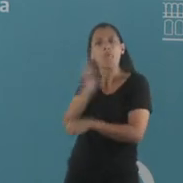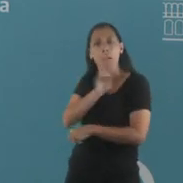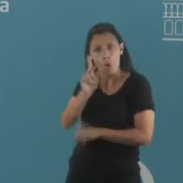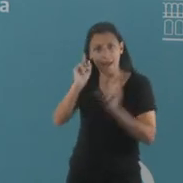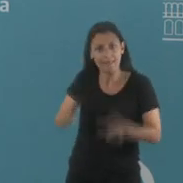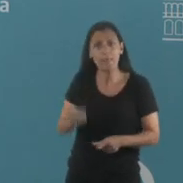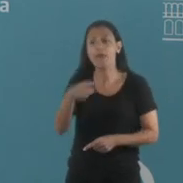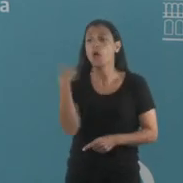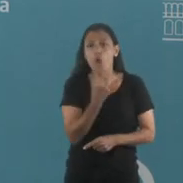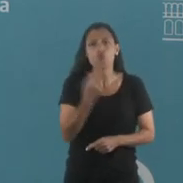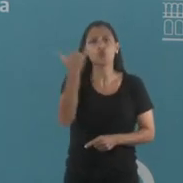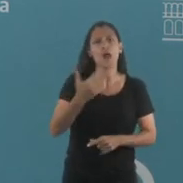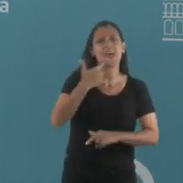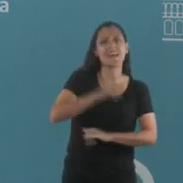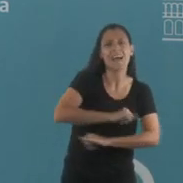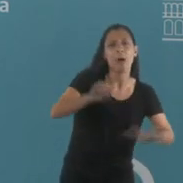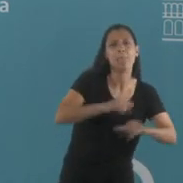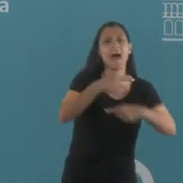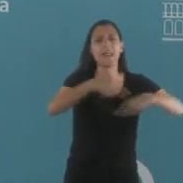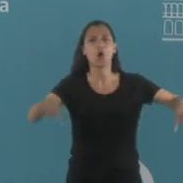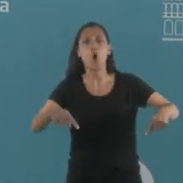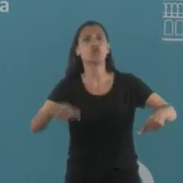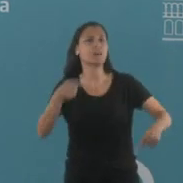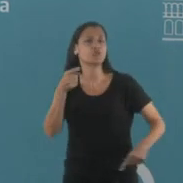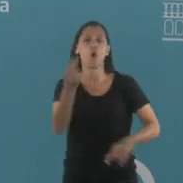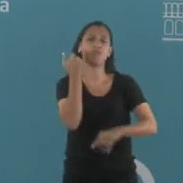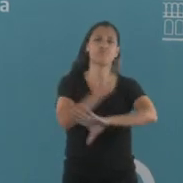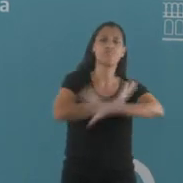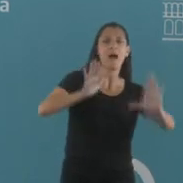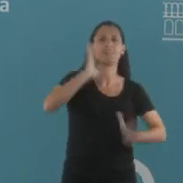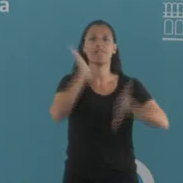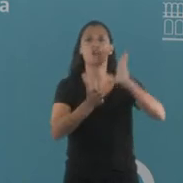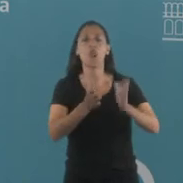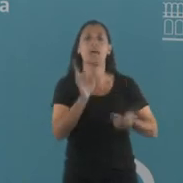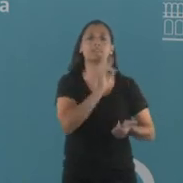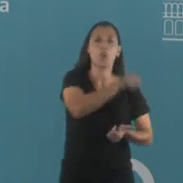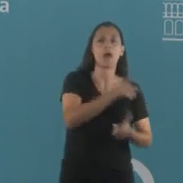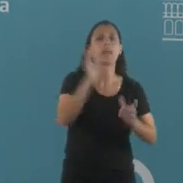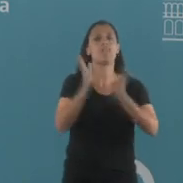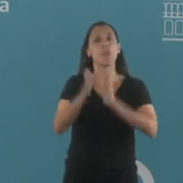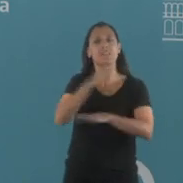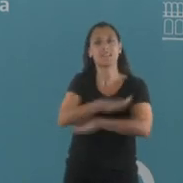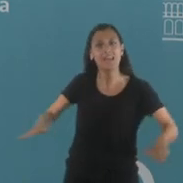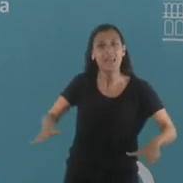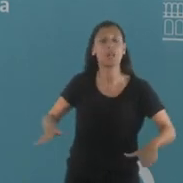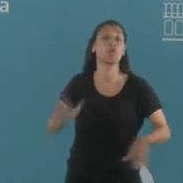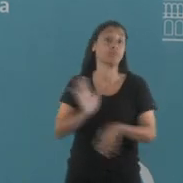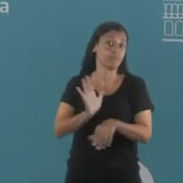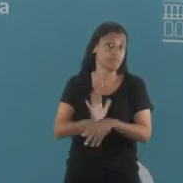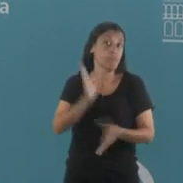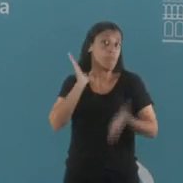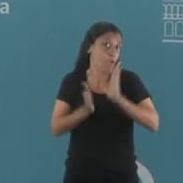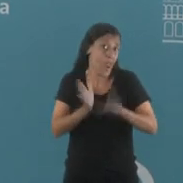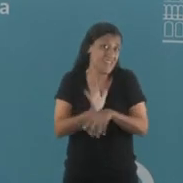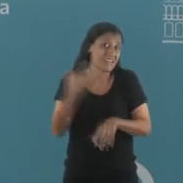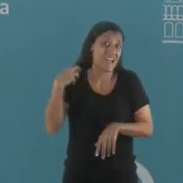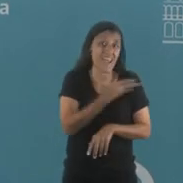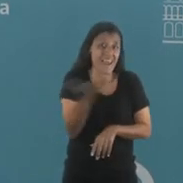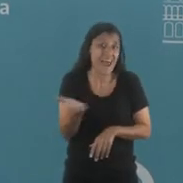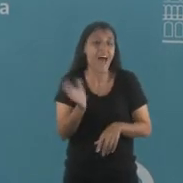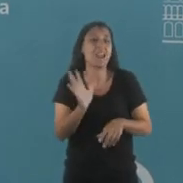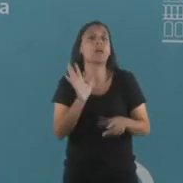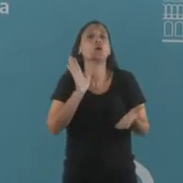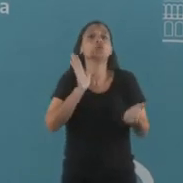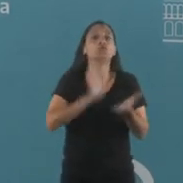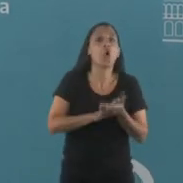a la protección de las infancias y a la protección de las mujeres contra la violencia, la violencia vicaria, la violencia de género, la